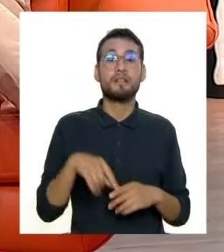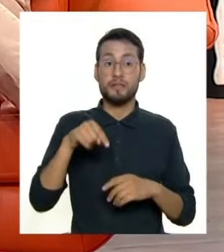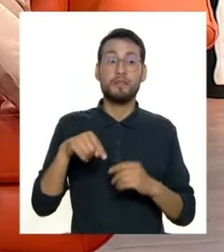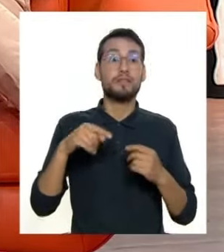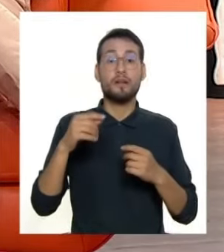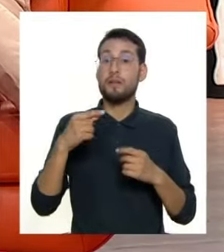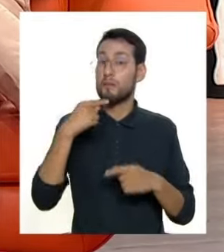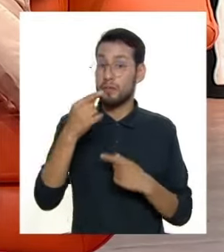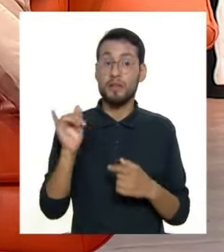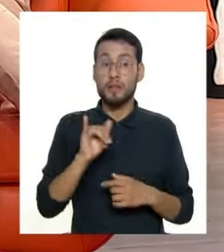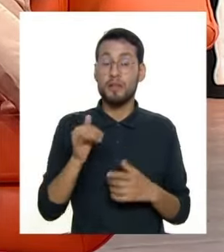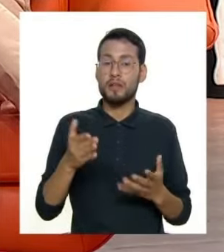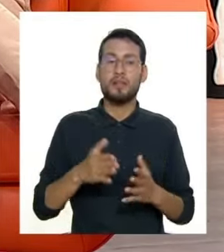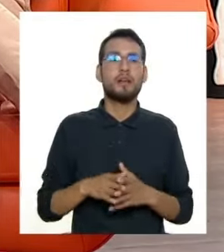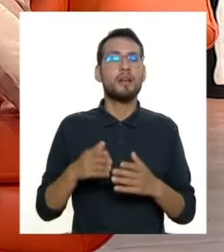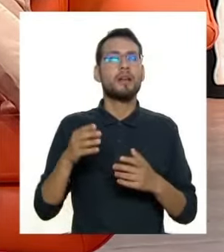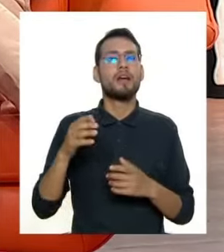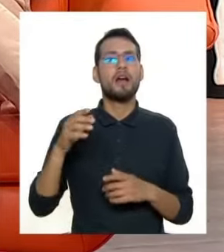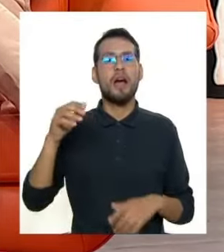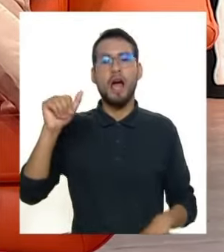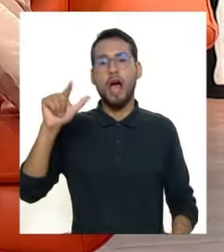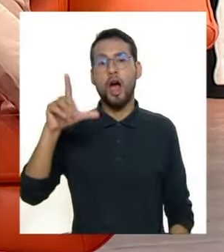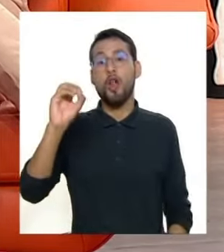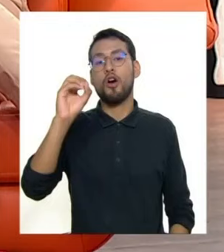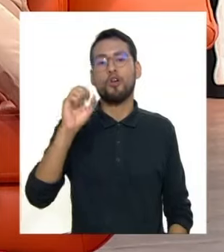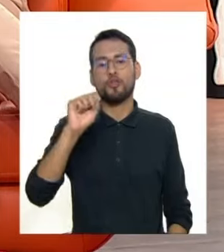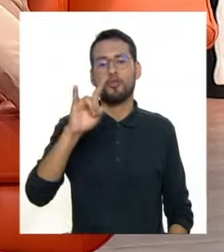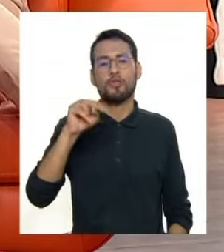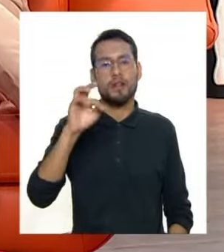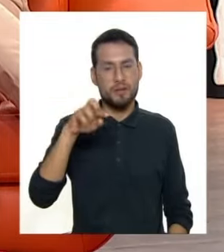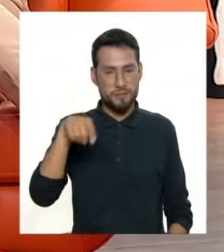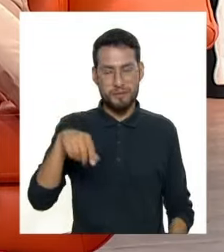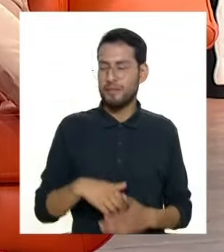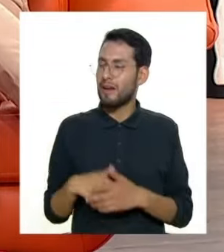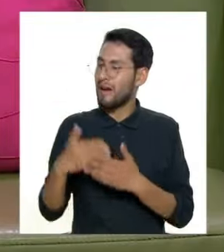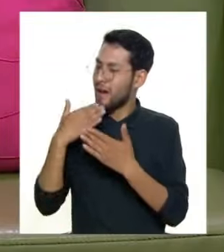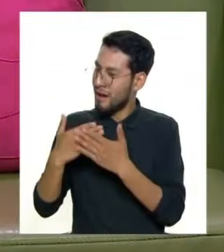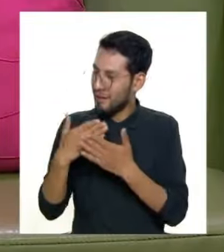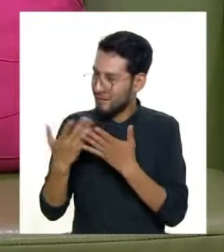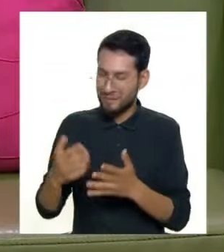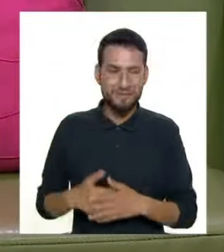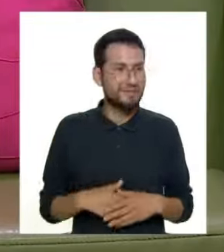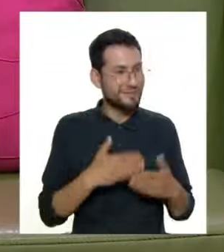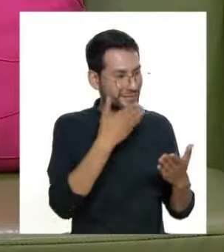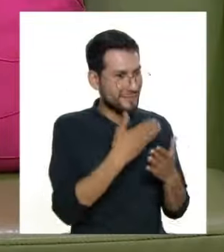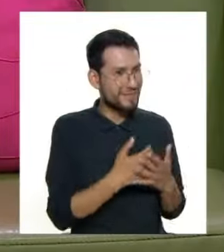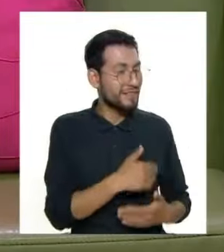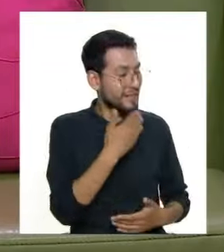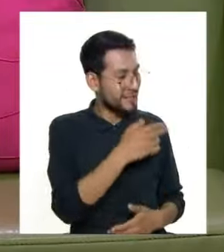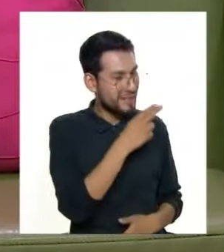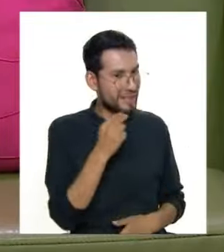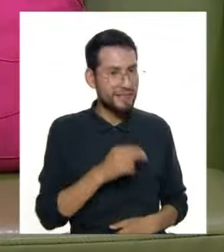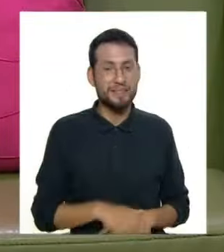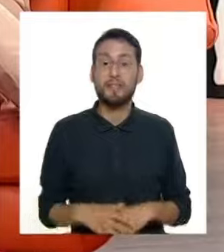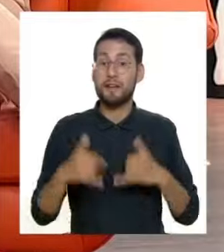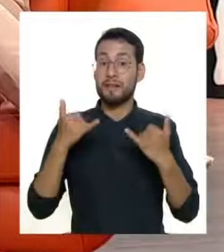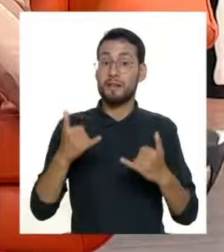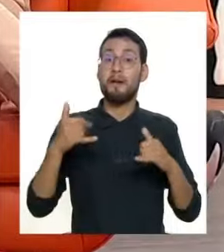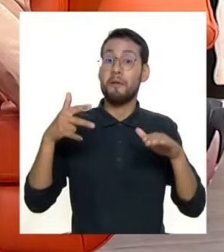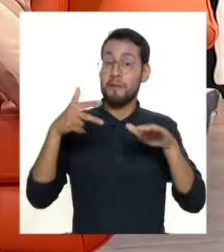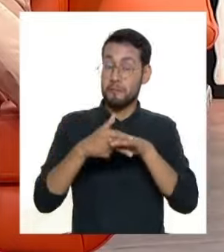hemos mencionado, y también en la línea Aló Sunar. Muchísimas gracias por estar esta mañana con nosotros. Muchas gracias, Nicolás. Gracias. Nos vamos a